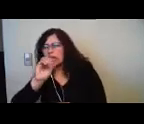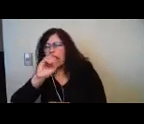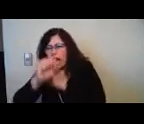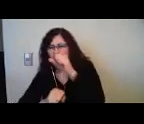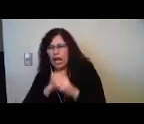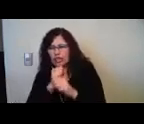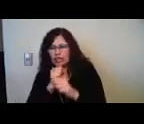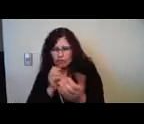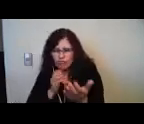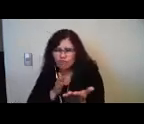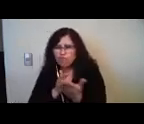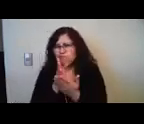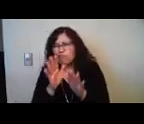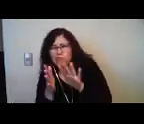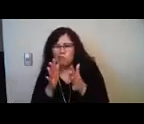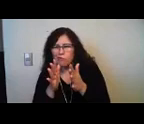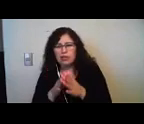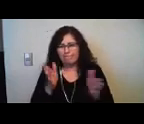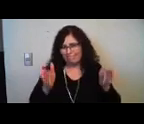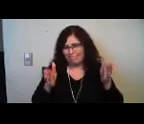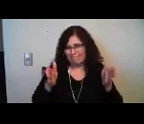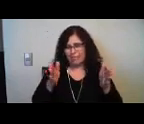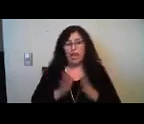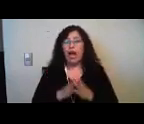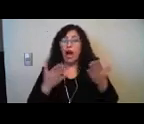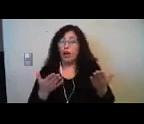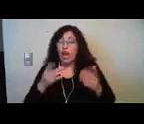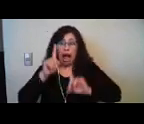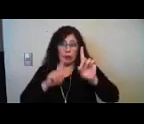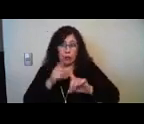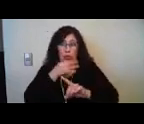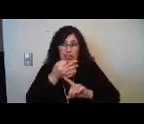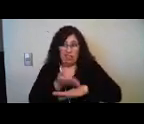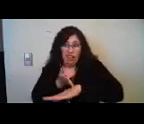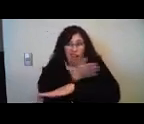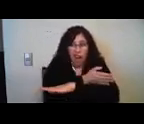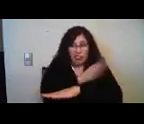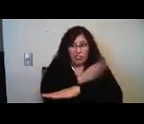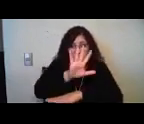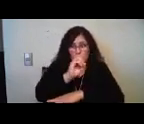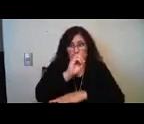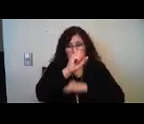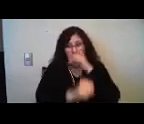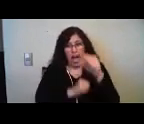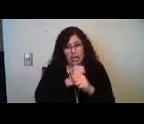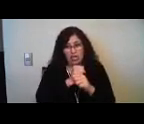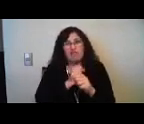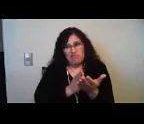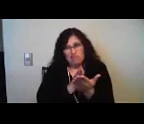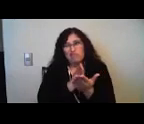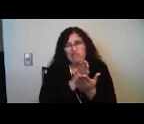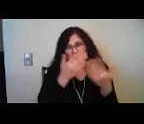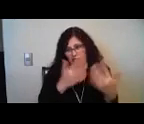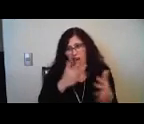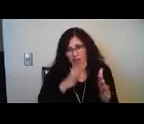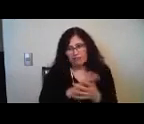embargo existe una presentación que es un poco más temprana, ya que aparece en personas, digamos, de edad